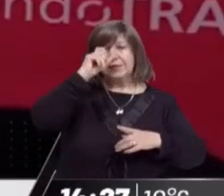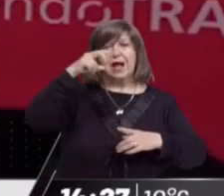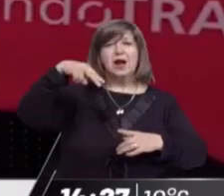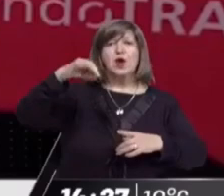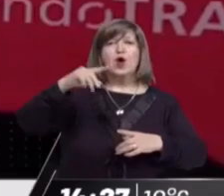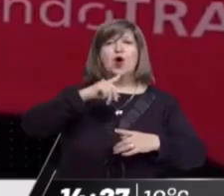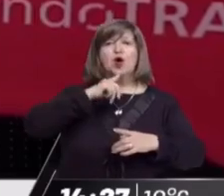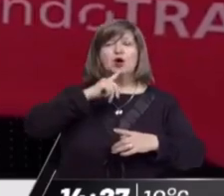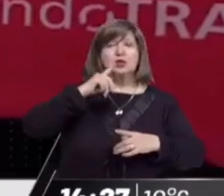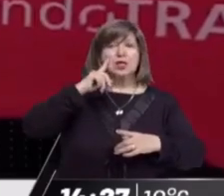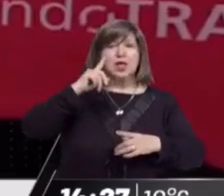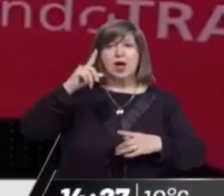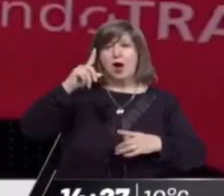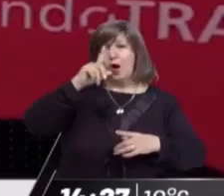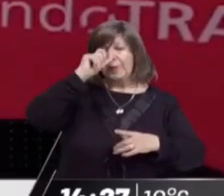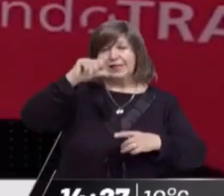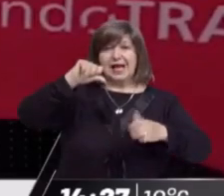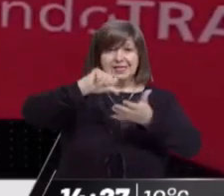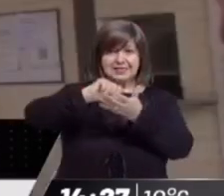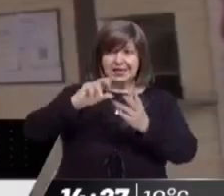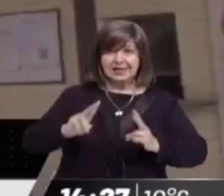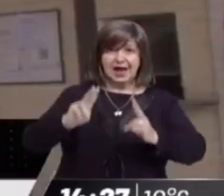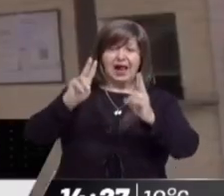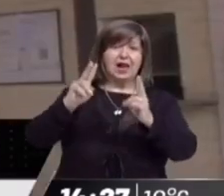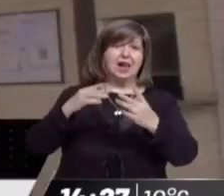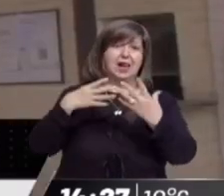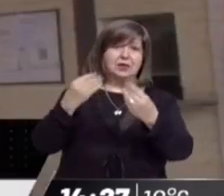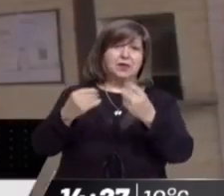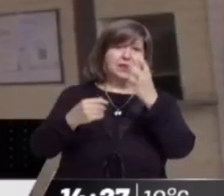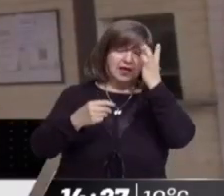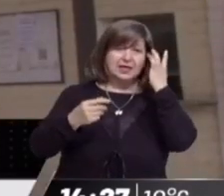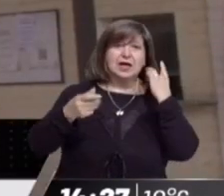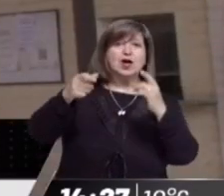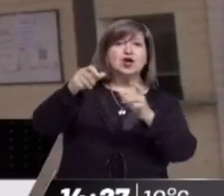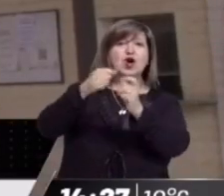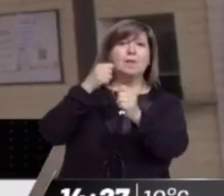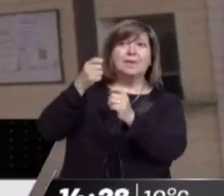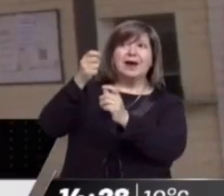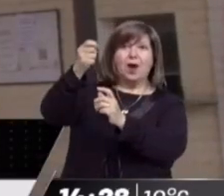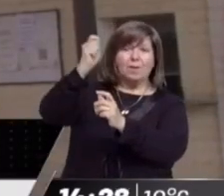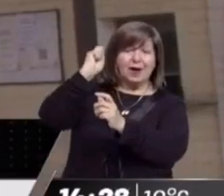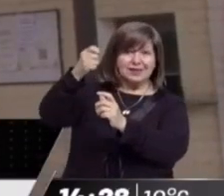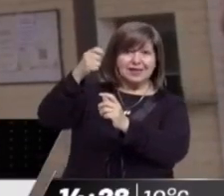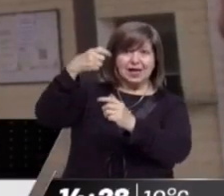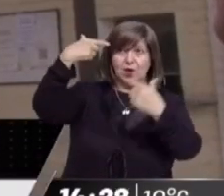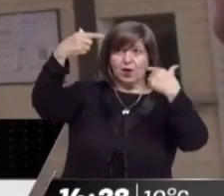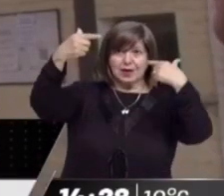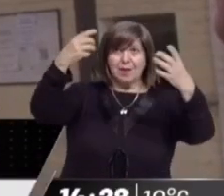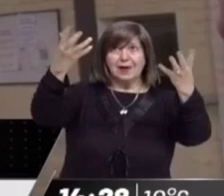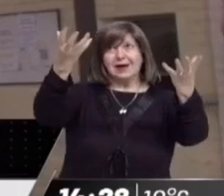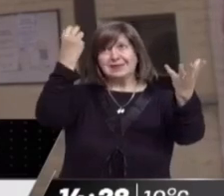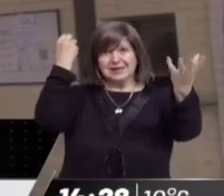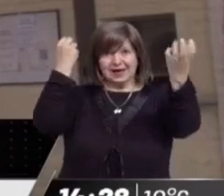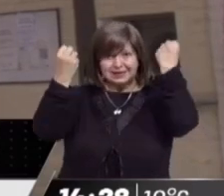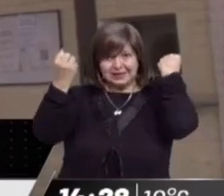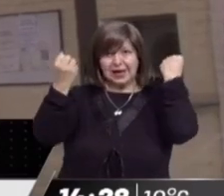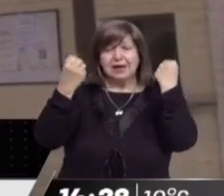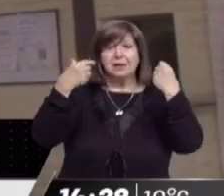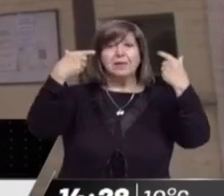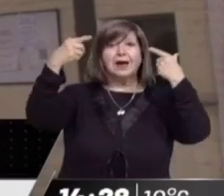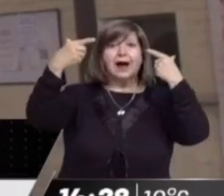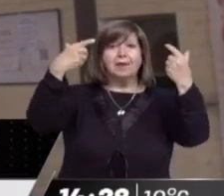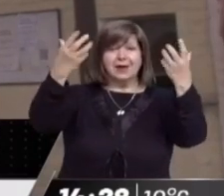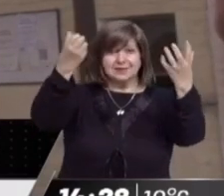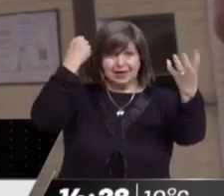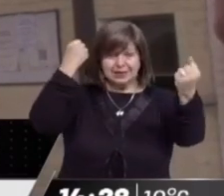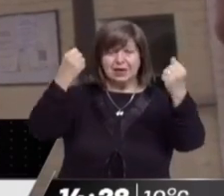NOTI, al hospital central, a los centros asistenciales. Se llevan los martillos, se llevan las cámaras. Hemos tenido en lugares que